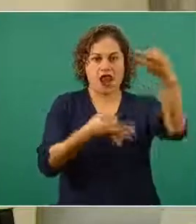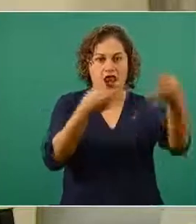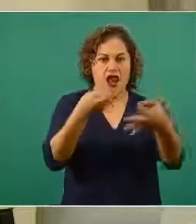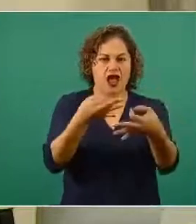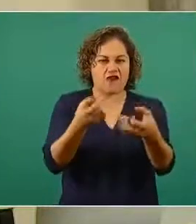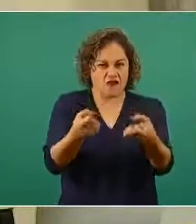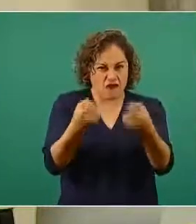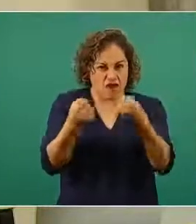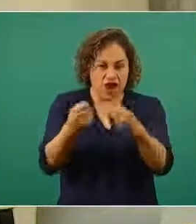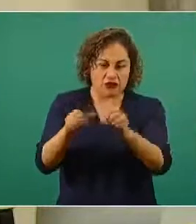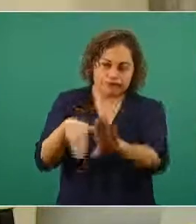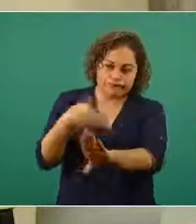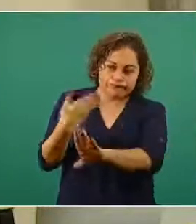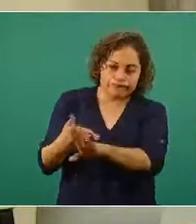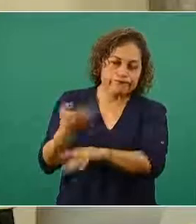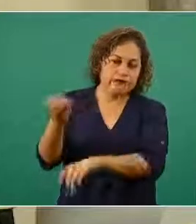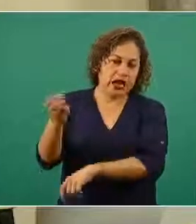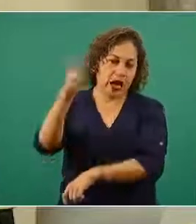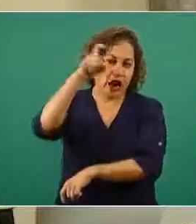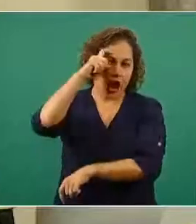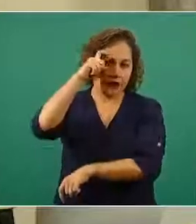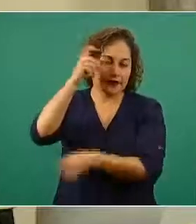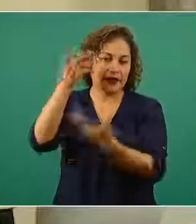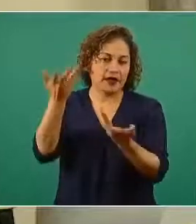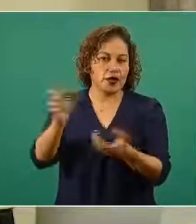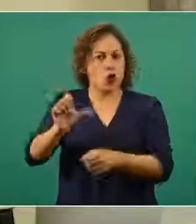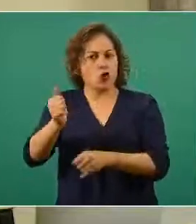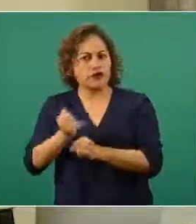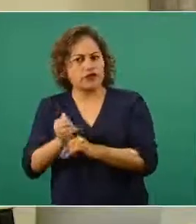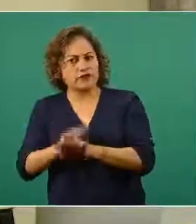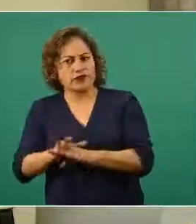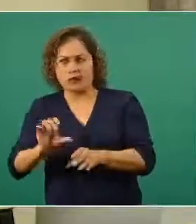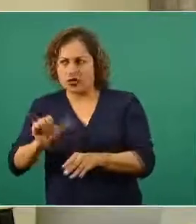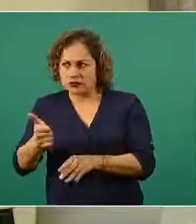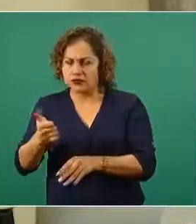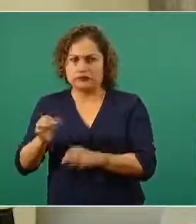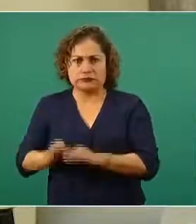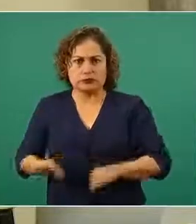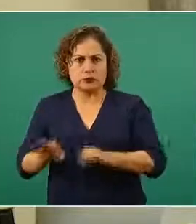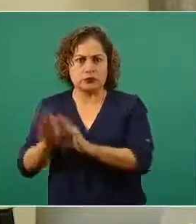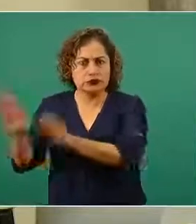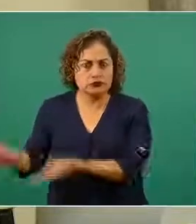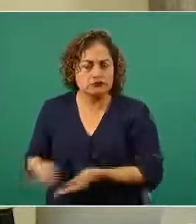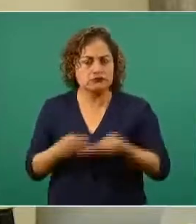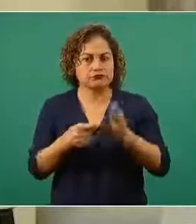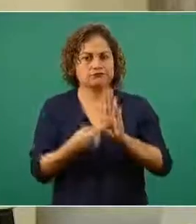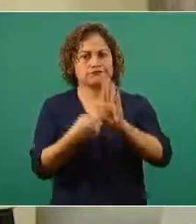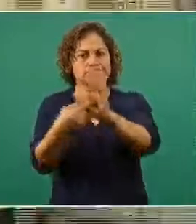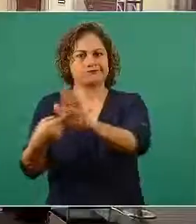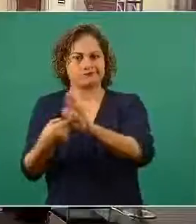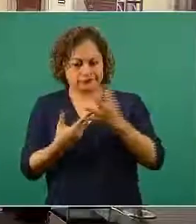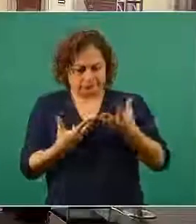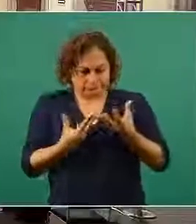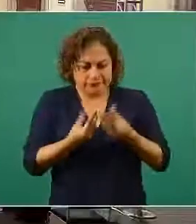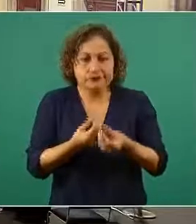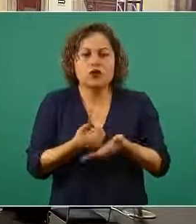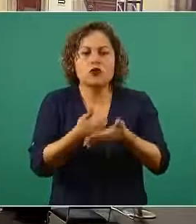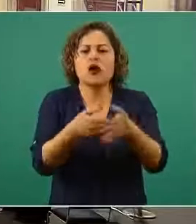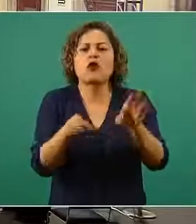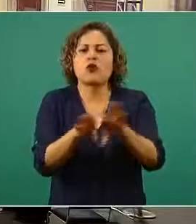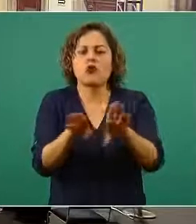crítica negativa, pero ¿cómo podemos ayudar para poder trabajar en conjunto? Muchas